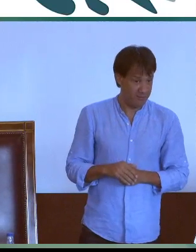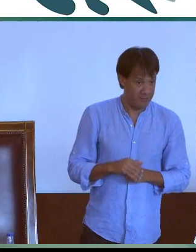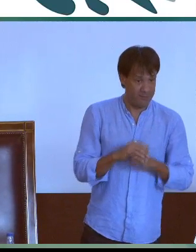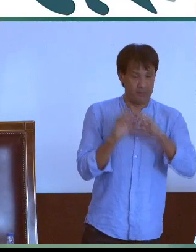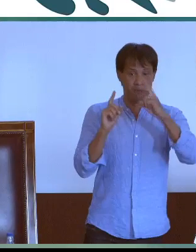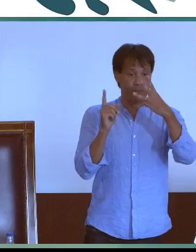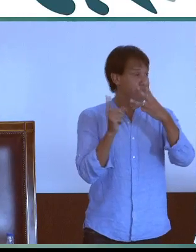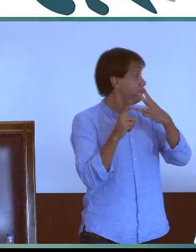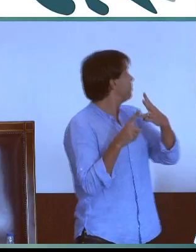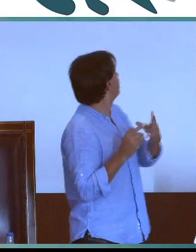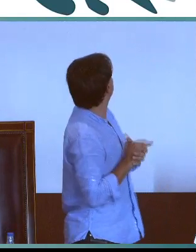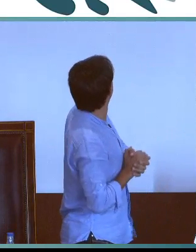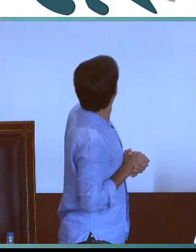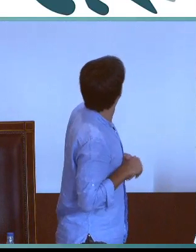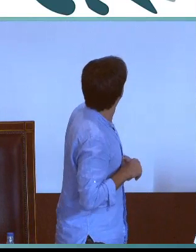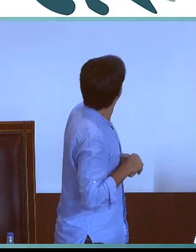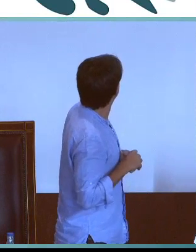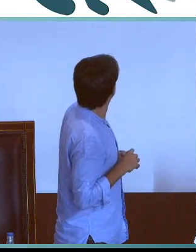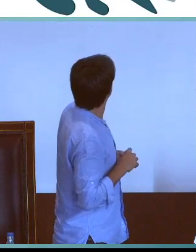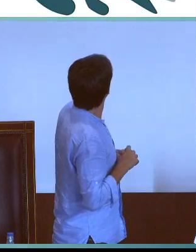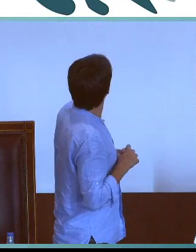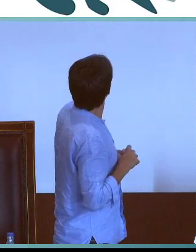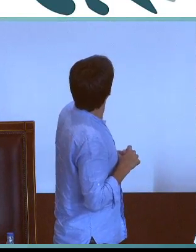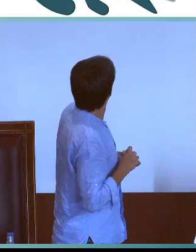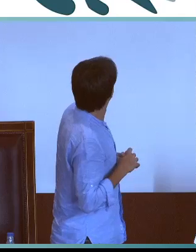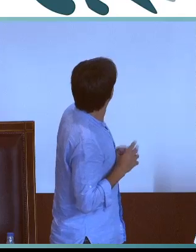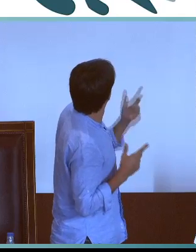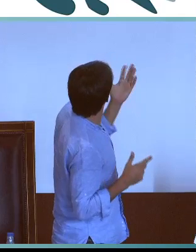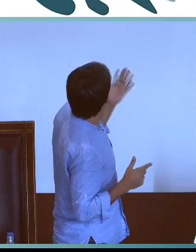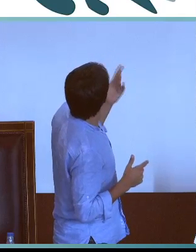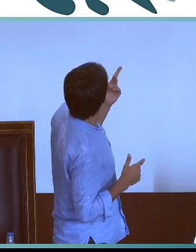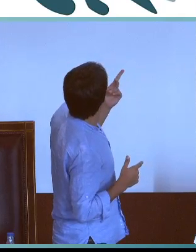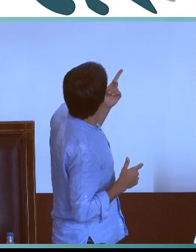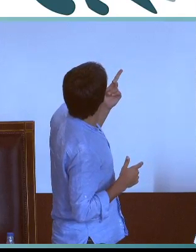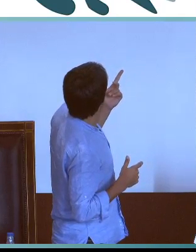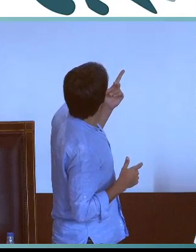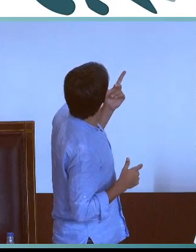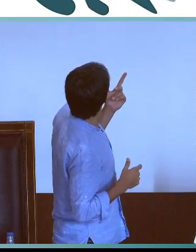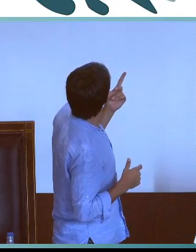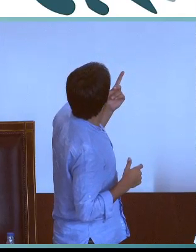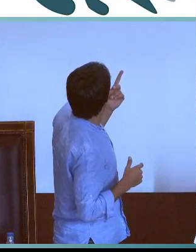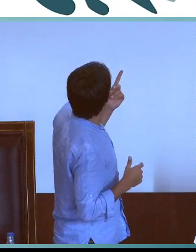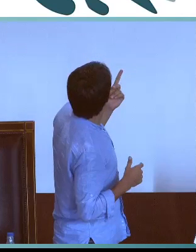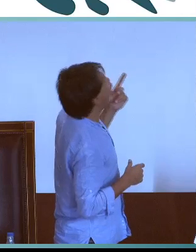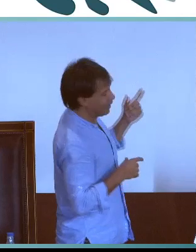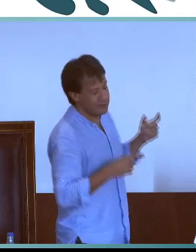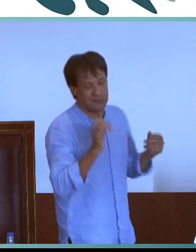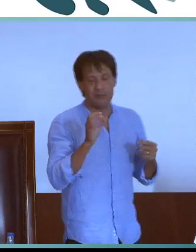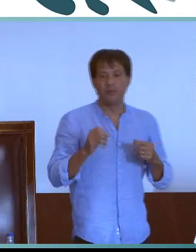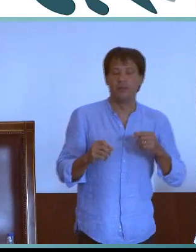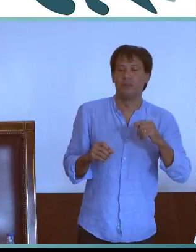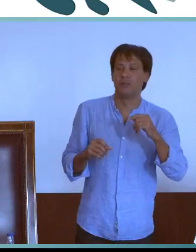Se entremezclan los dos por el tema de la expresión, ¿vale? Y el tercer debate que apareció